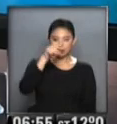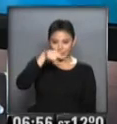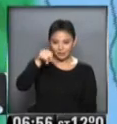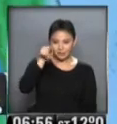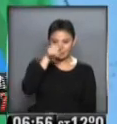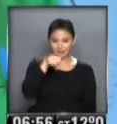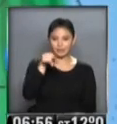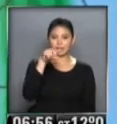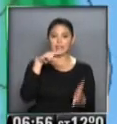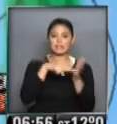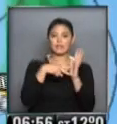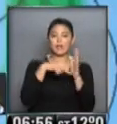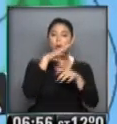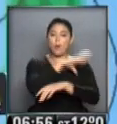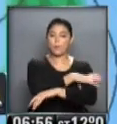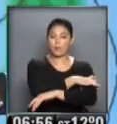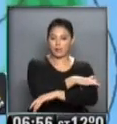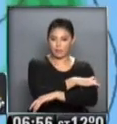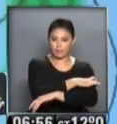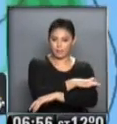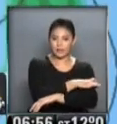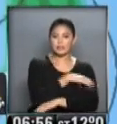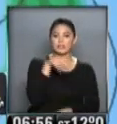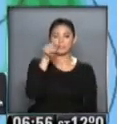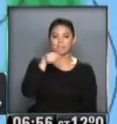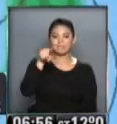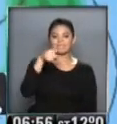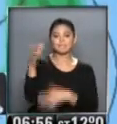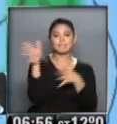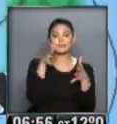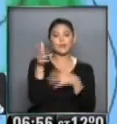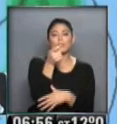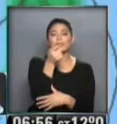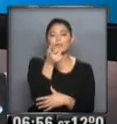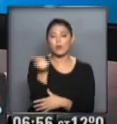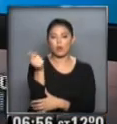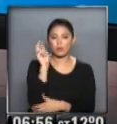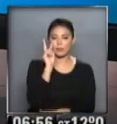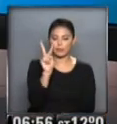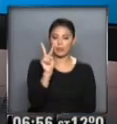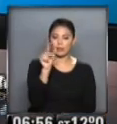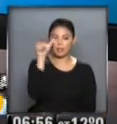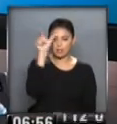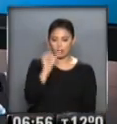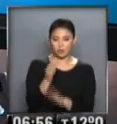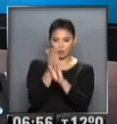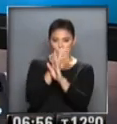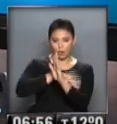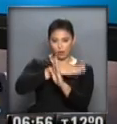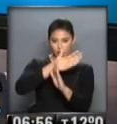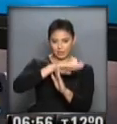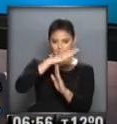zapatilla en el norte del país, alta la presión atmosférica, poco viento otra vez el jueves. Y en la zona cordillerana de